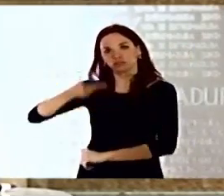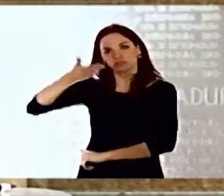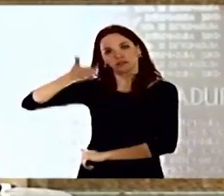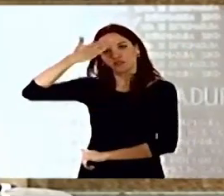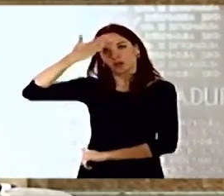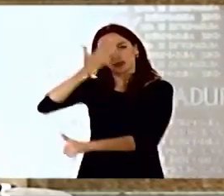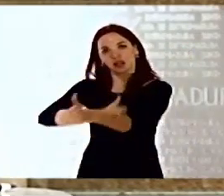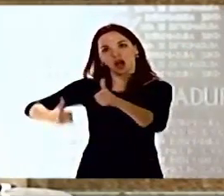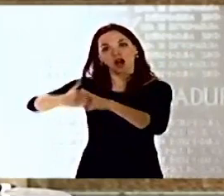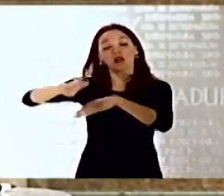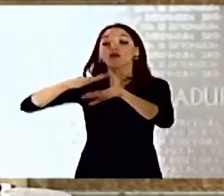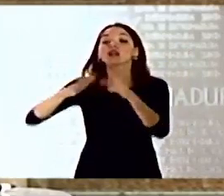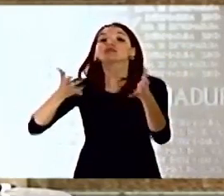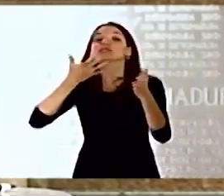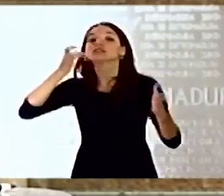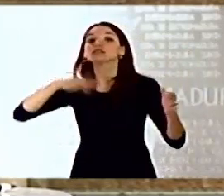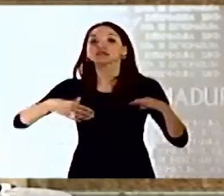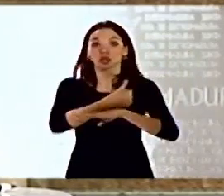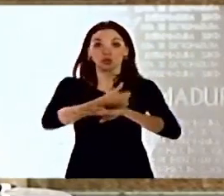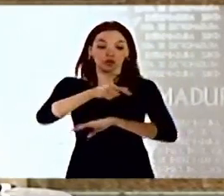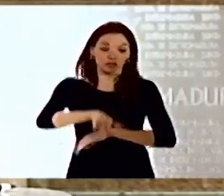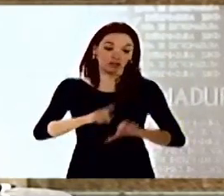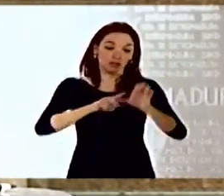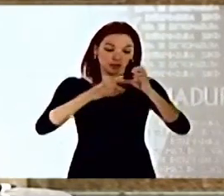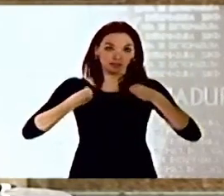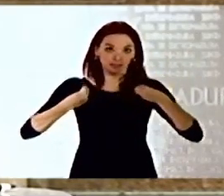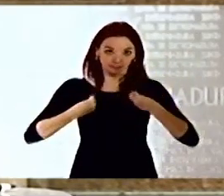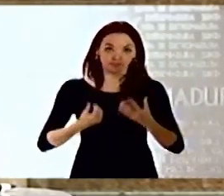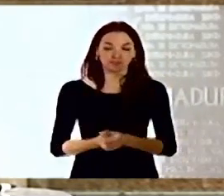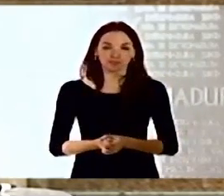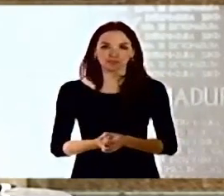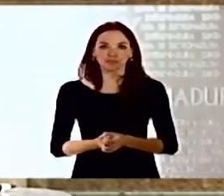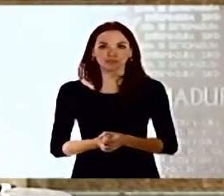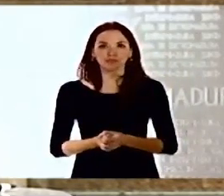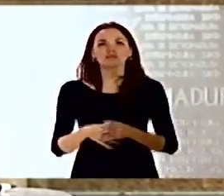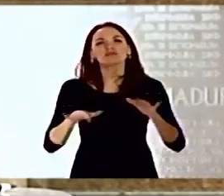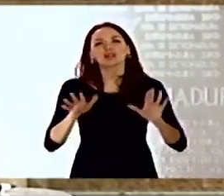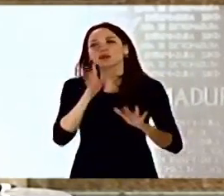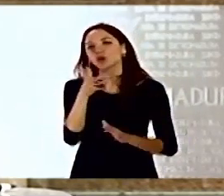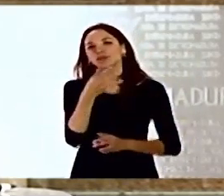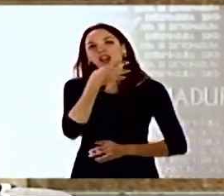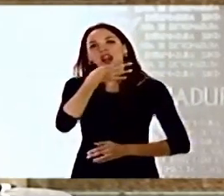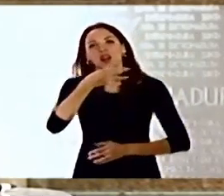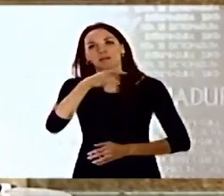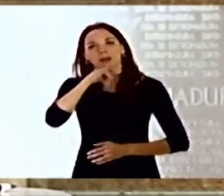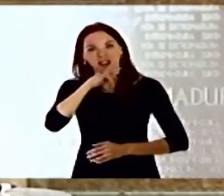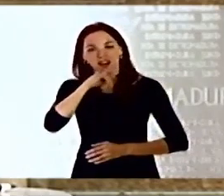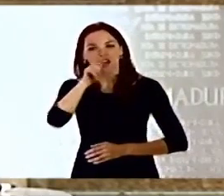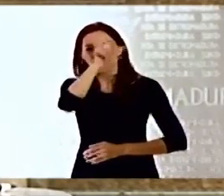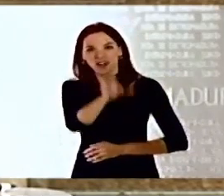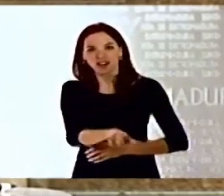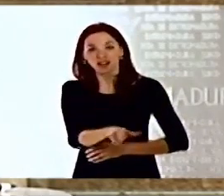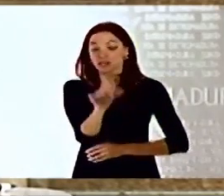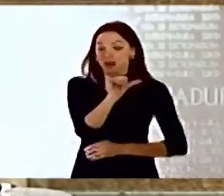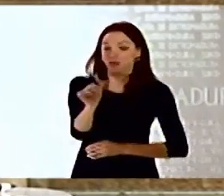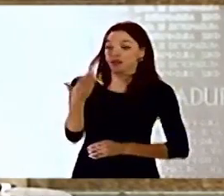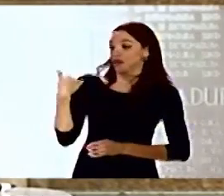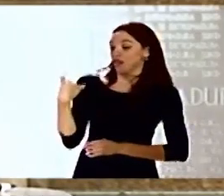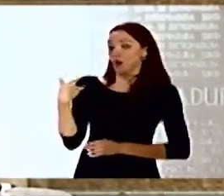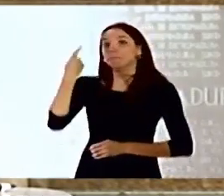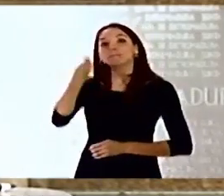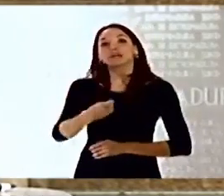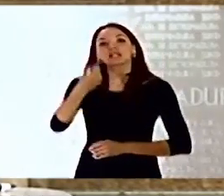para el conjunto de los ciudadanos de Extremadura. Pero por una frase desafortunada, la semana pasada el propio